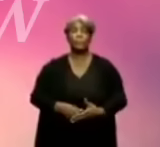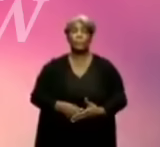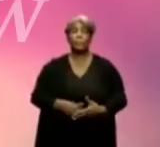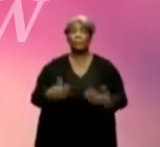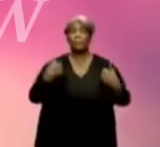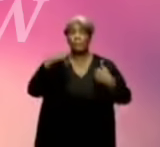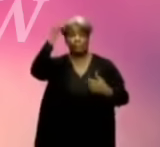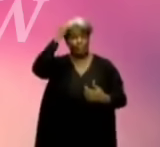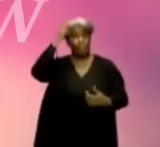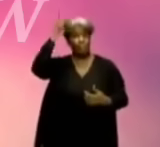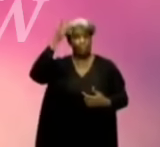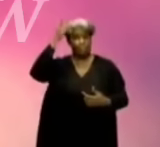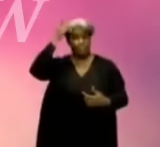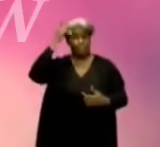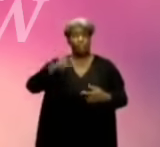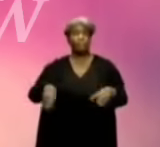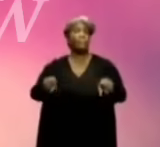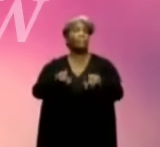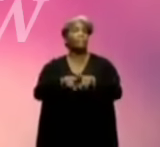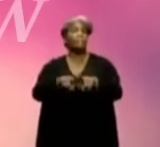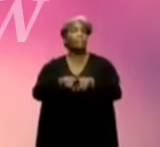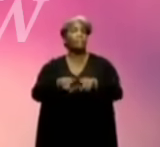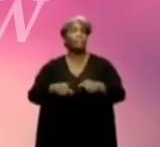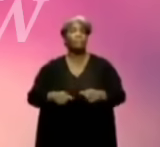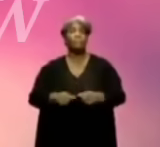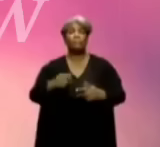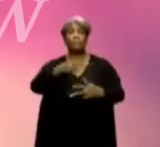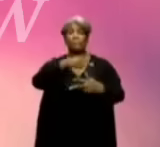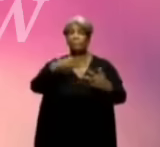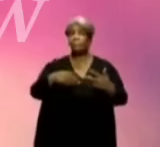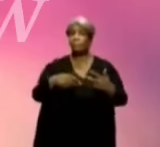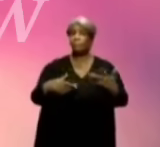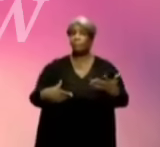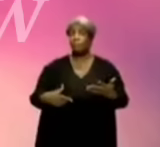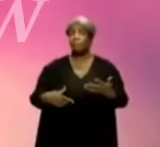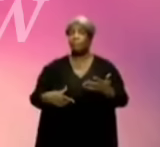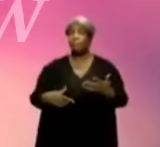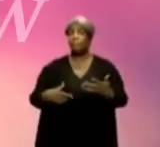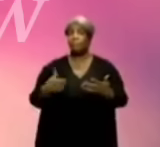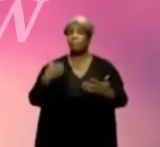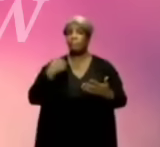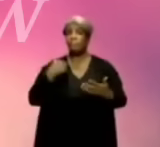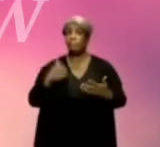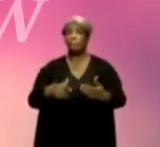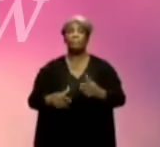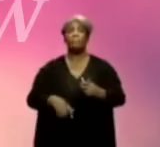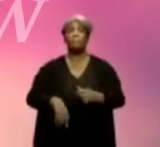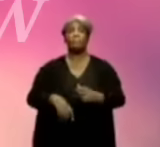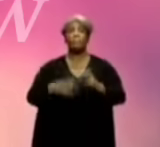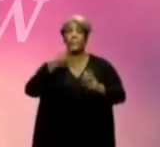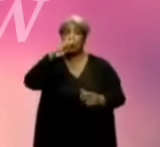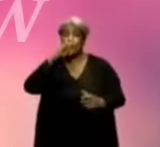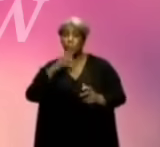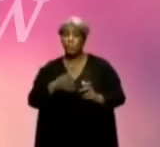del síndrome de Down, las tres grandes partes, y también los niños con problemas